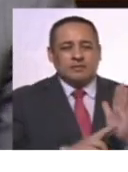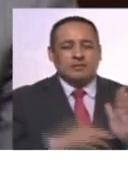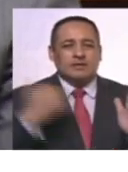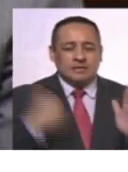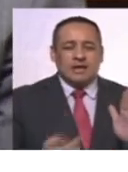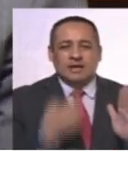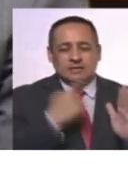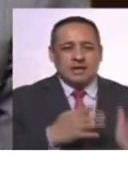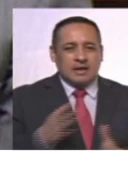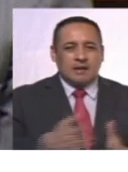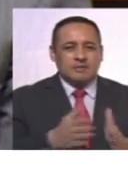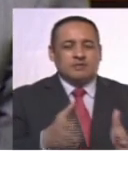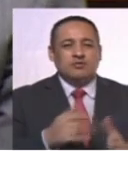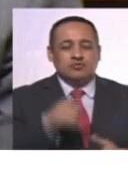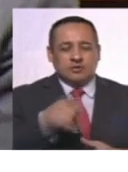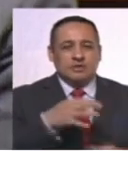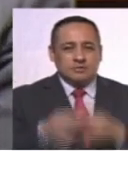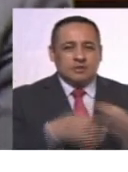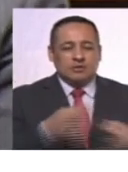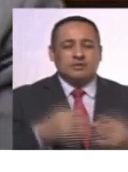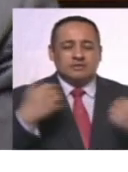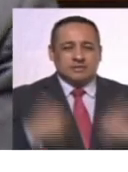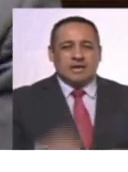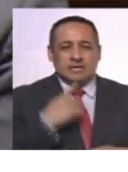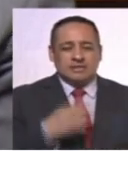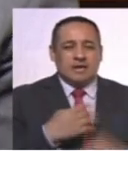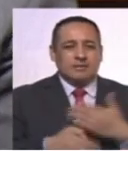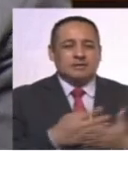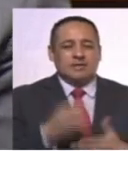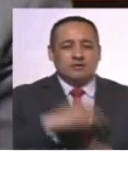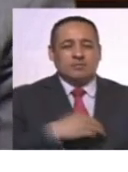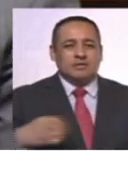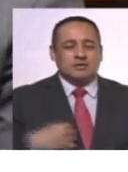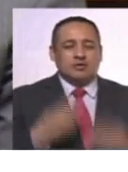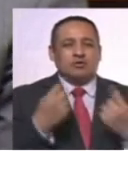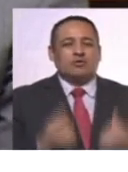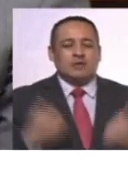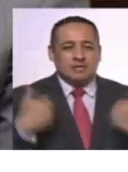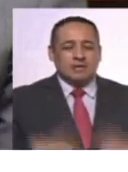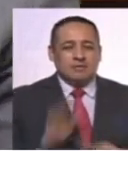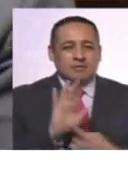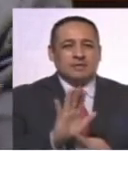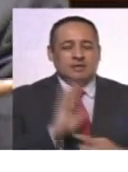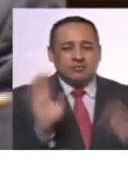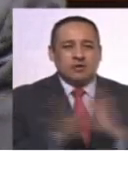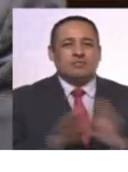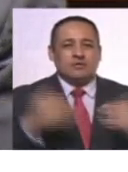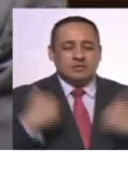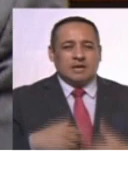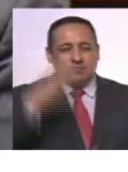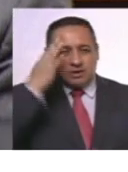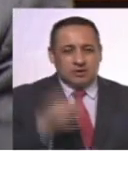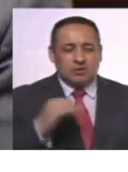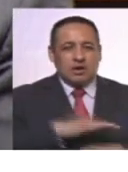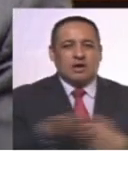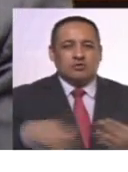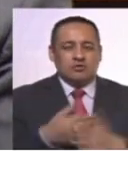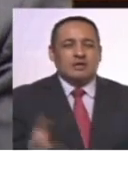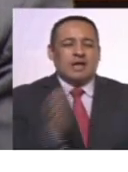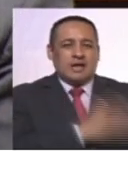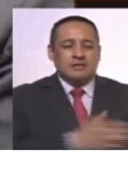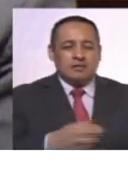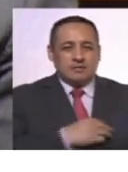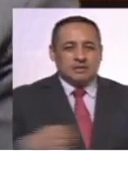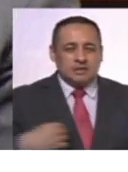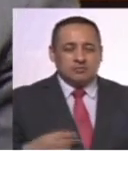está en camino. Y usted también acaba de decirnos, ya está en el MEF, ya va a salir. Ya les hemos creído a todos y todos los anteriores